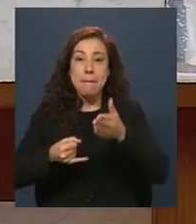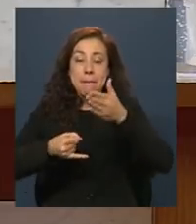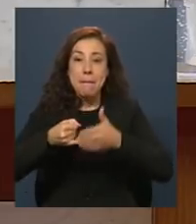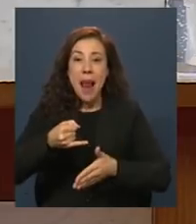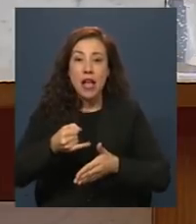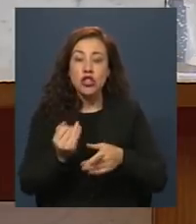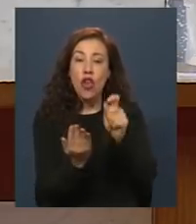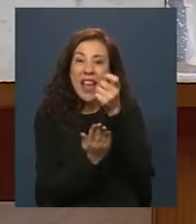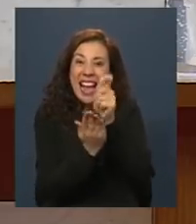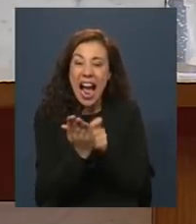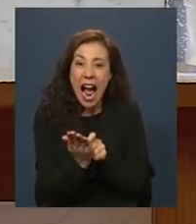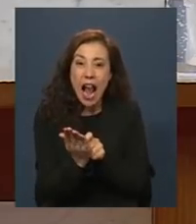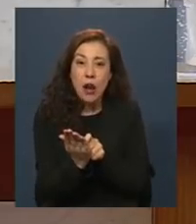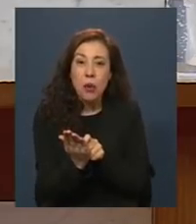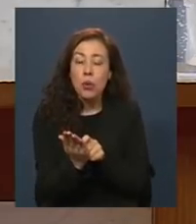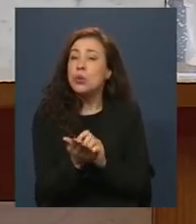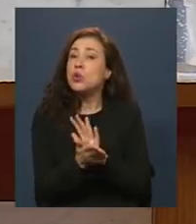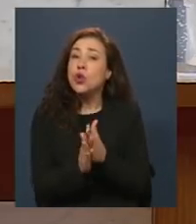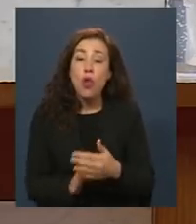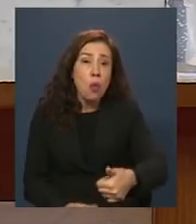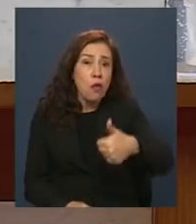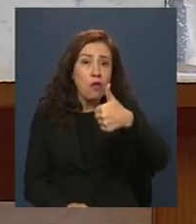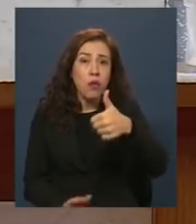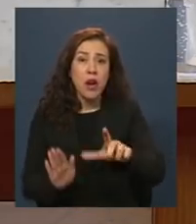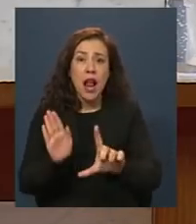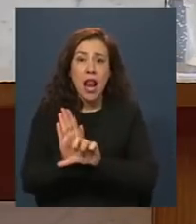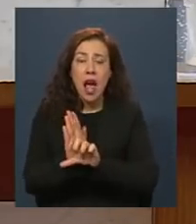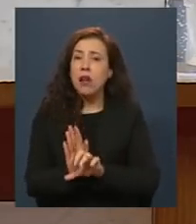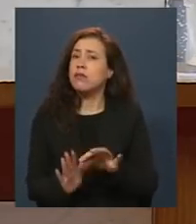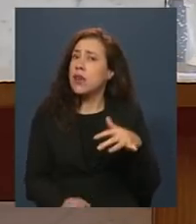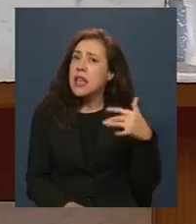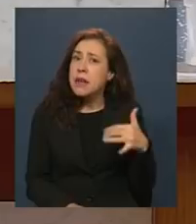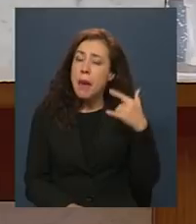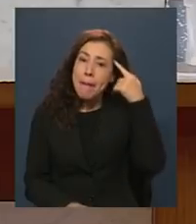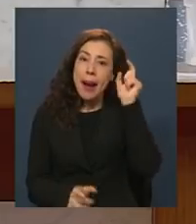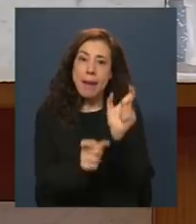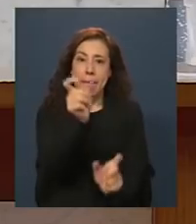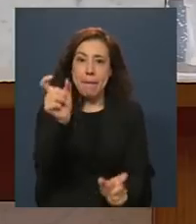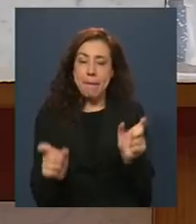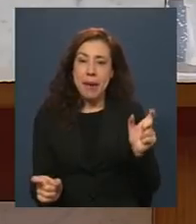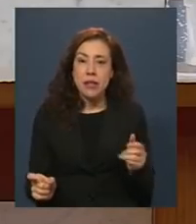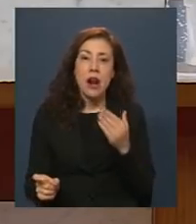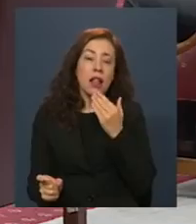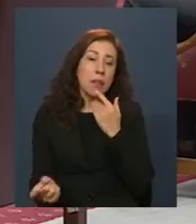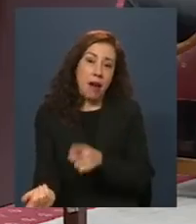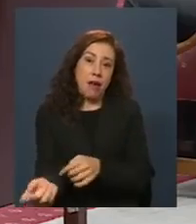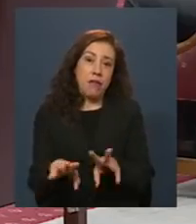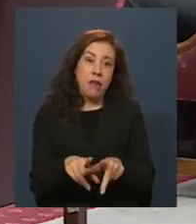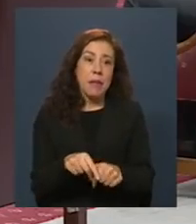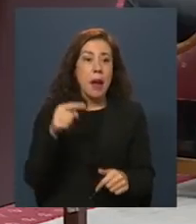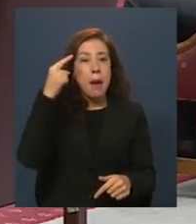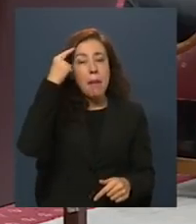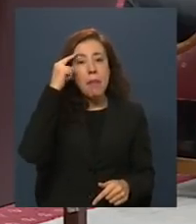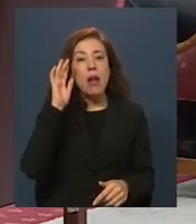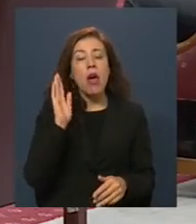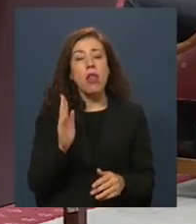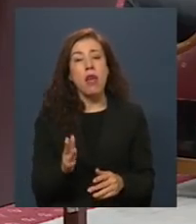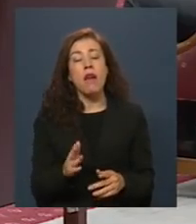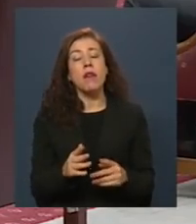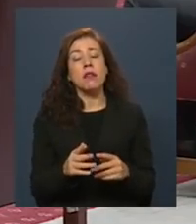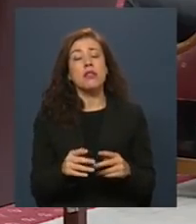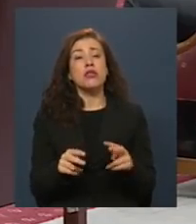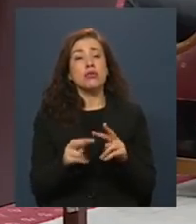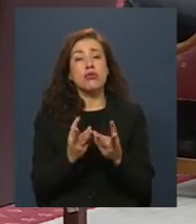prorrateo de las mismas. Todas buenas leyes, indispensables para las personas y los hogares, pero que tuvieron que sortear